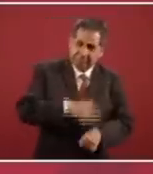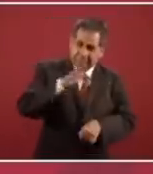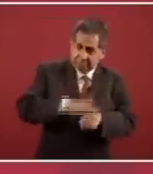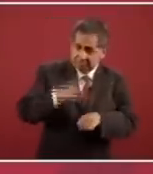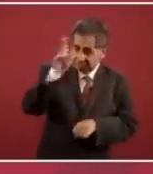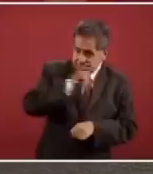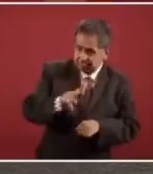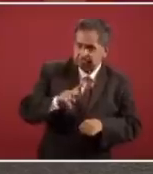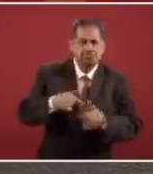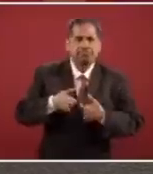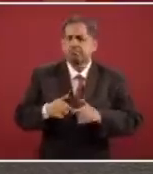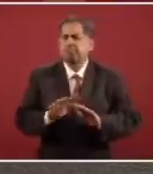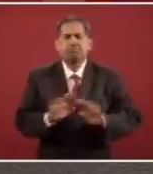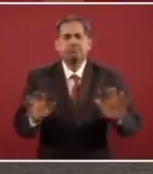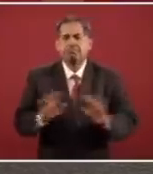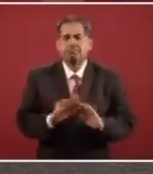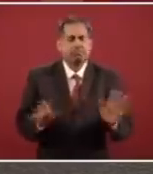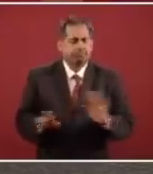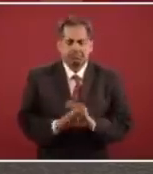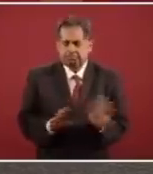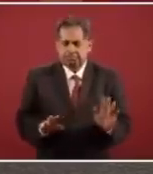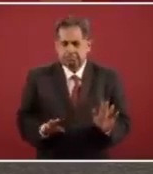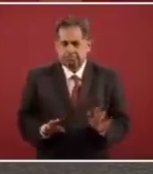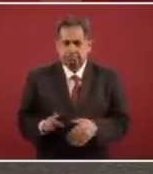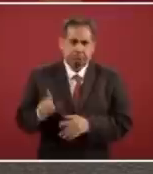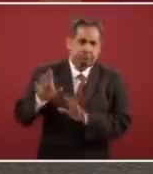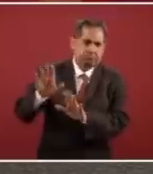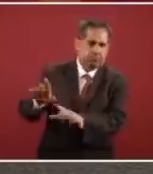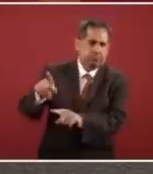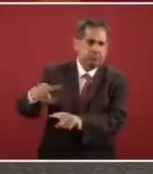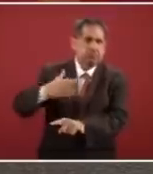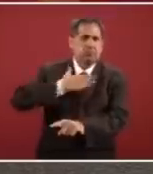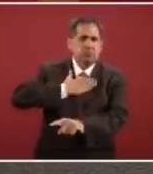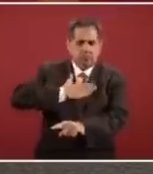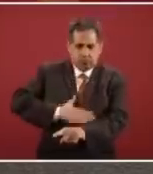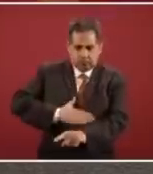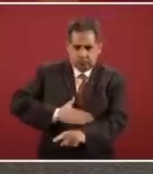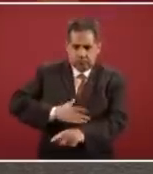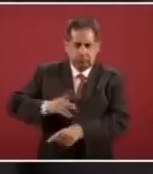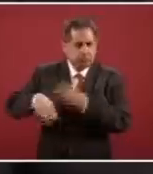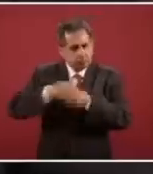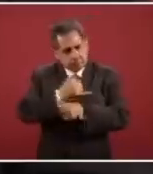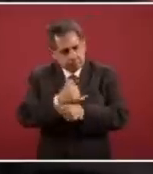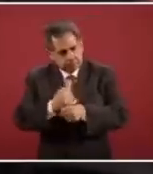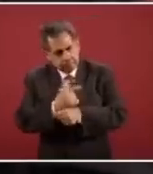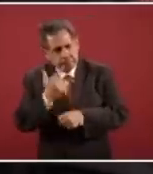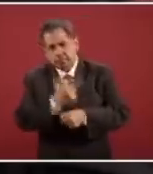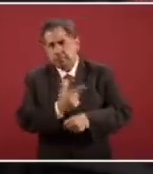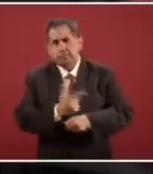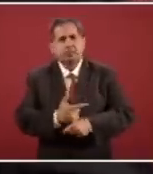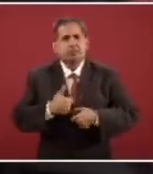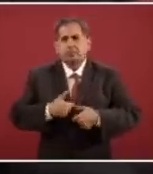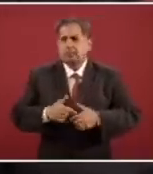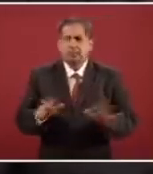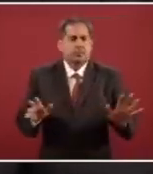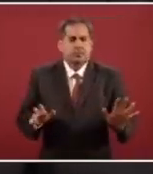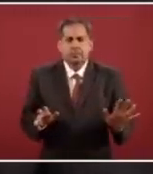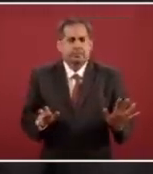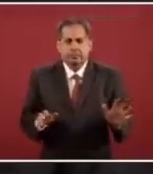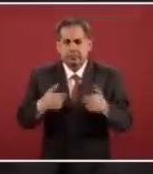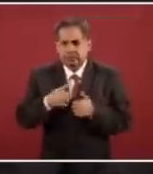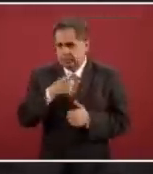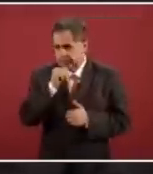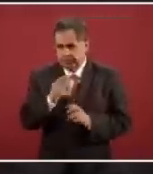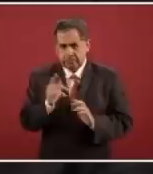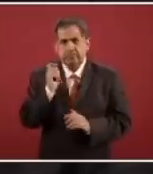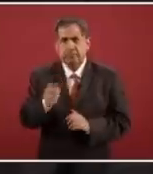Va a ser la justicia la encargada de resolver este asunto. Y no puedo